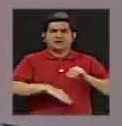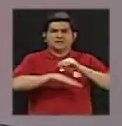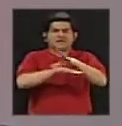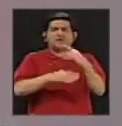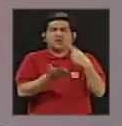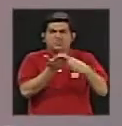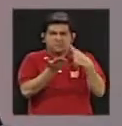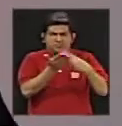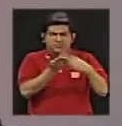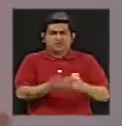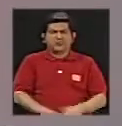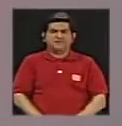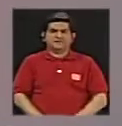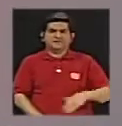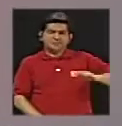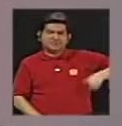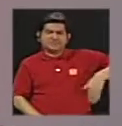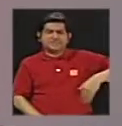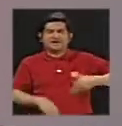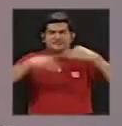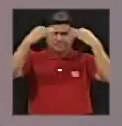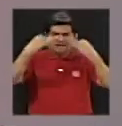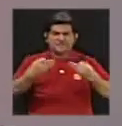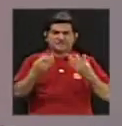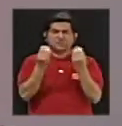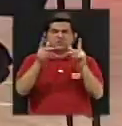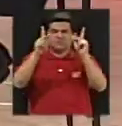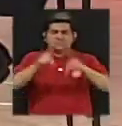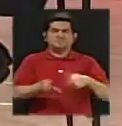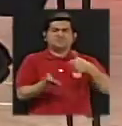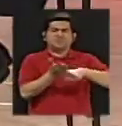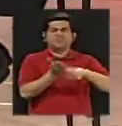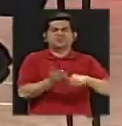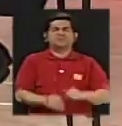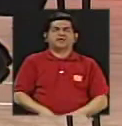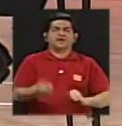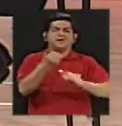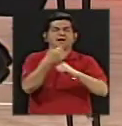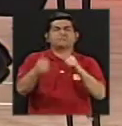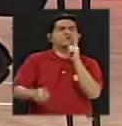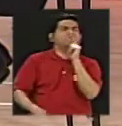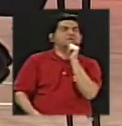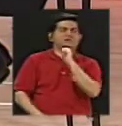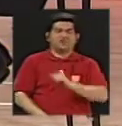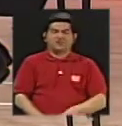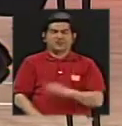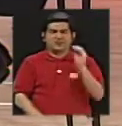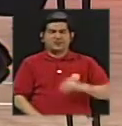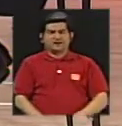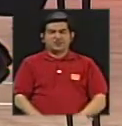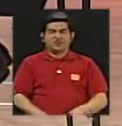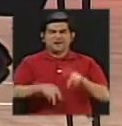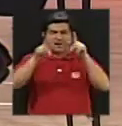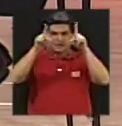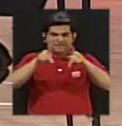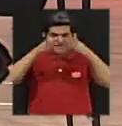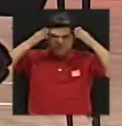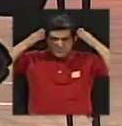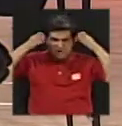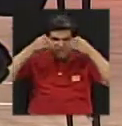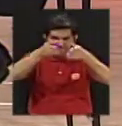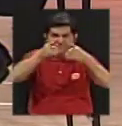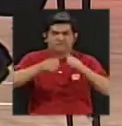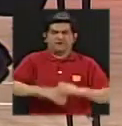debates, la tardía decisión de muchos de por quién votar, y la concentración en la persona,